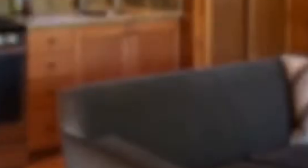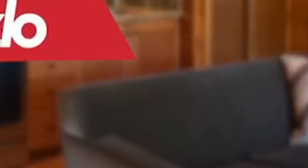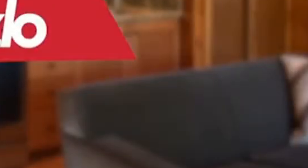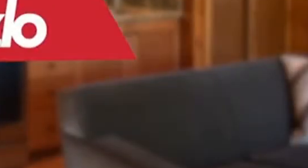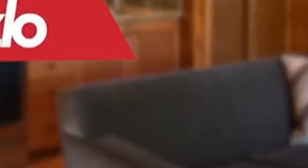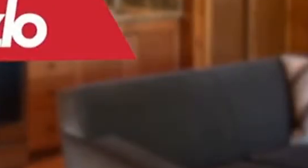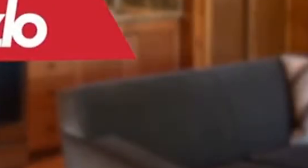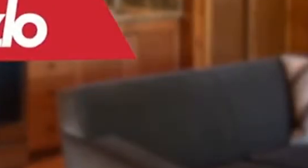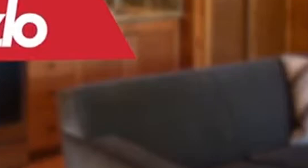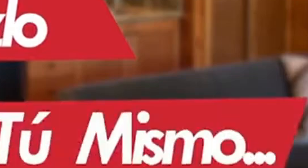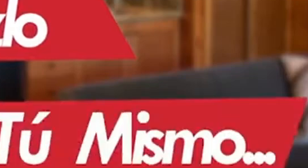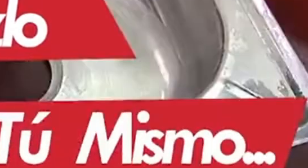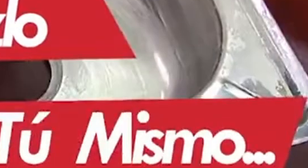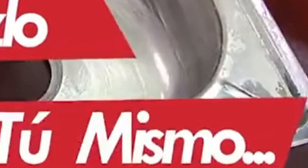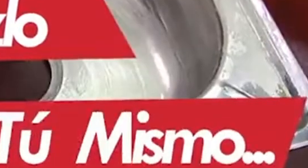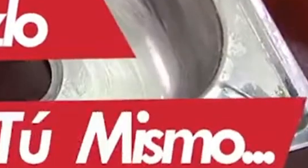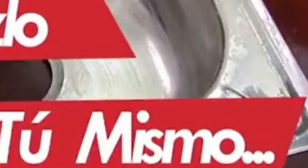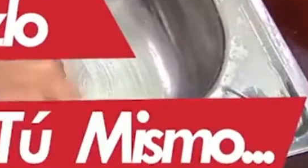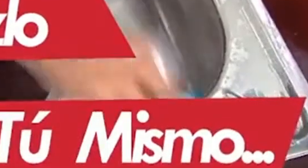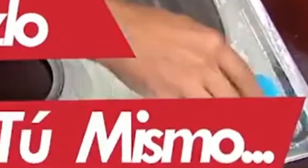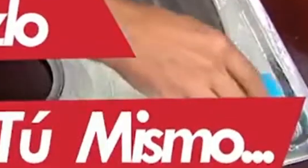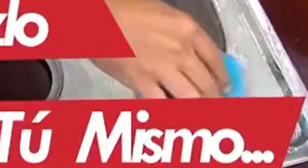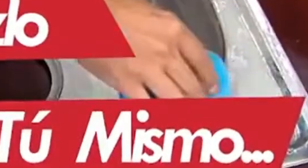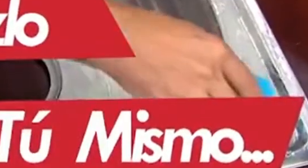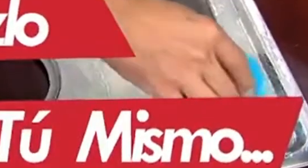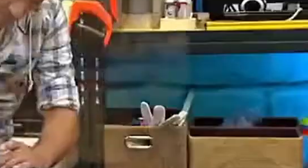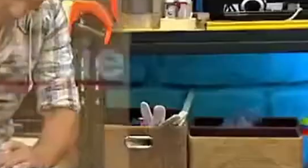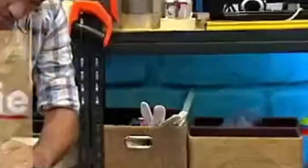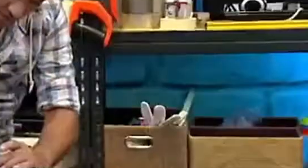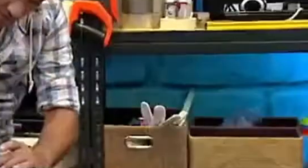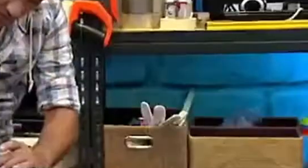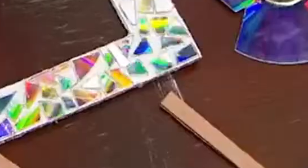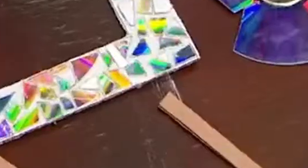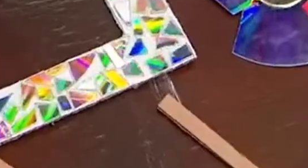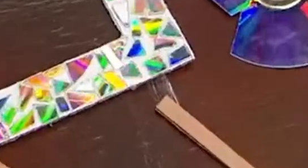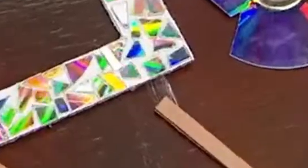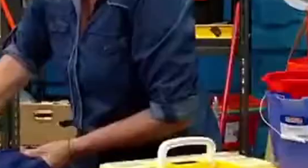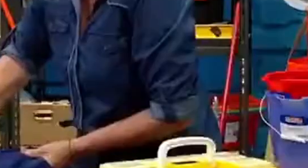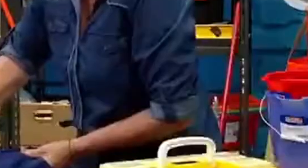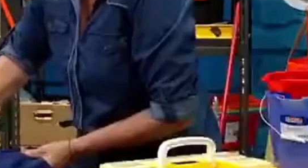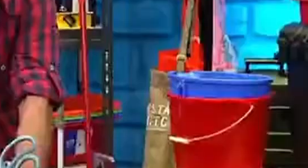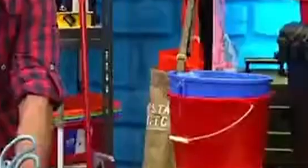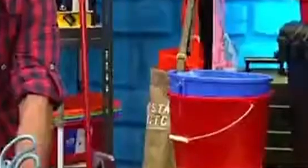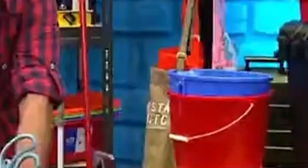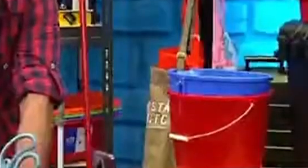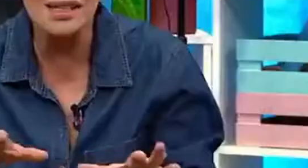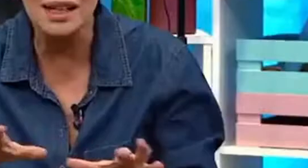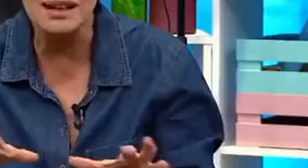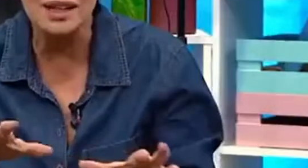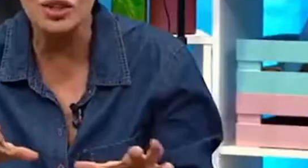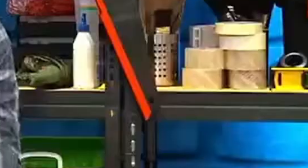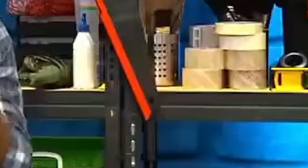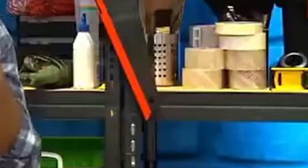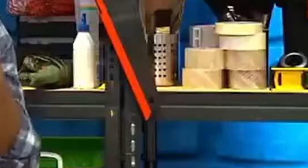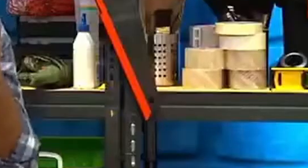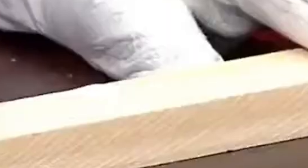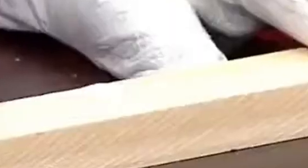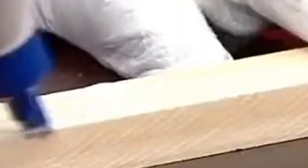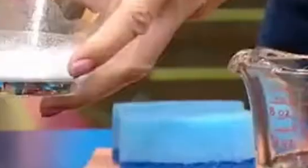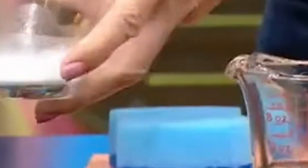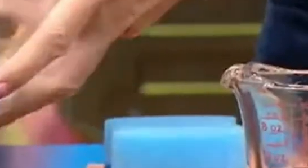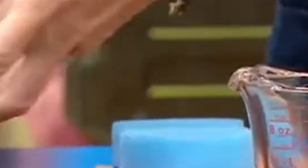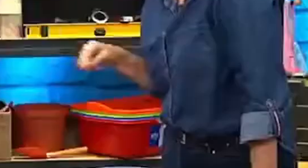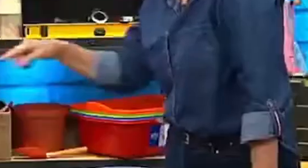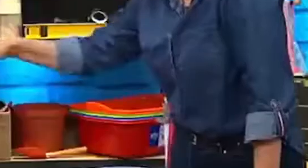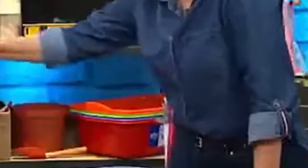Ahora que estás más tiempo en casa, todo lo podrás hacer tú mismo. Porque con ingenio, habilidad y destreza, Almendra y Joaquín te